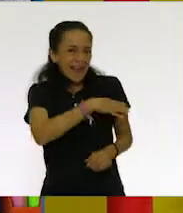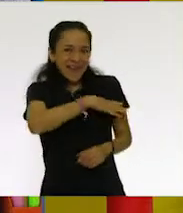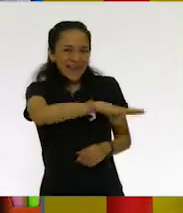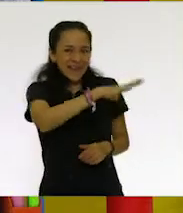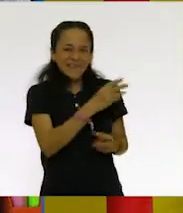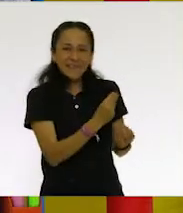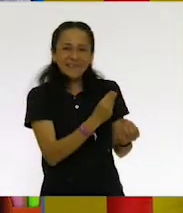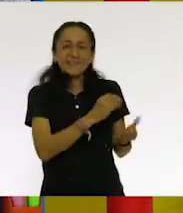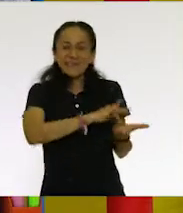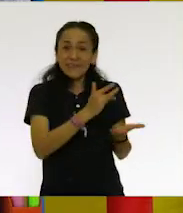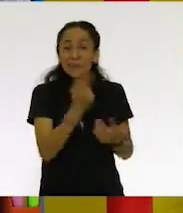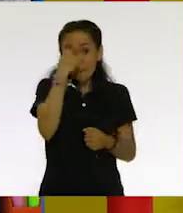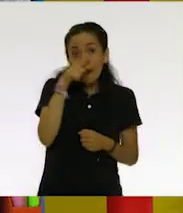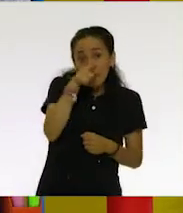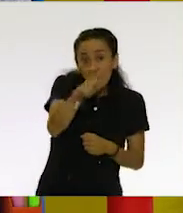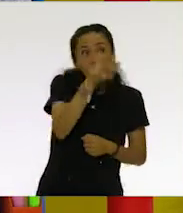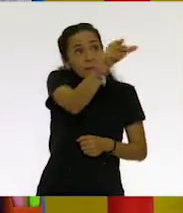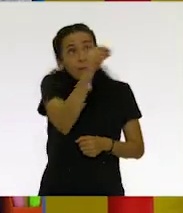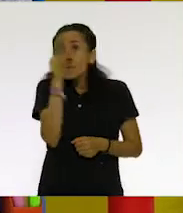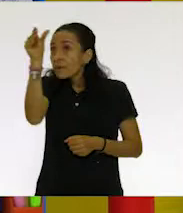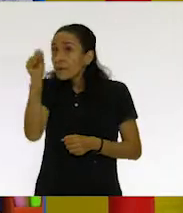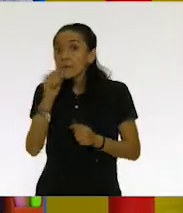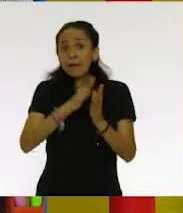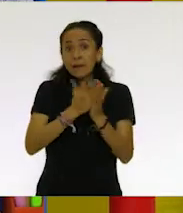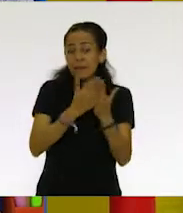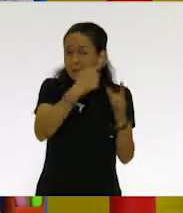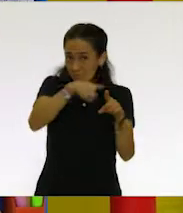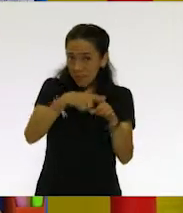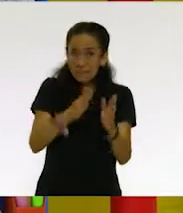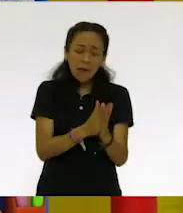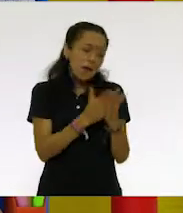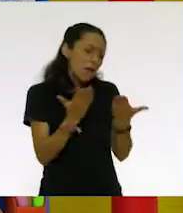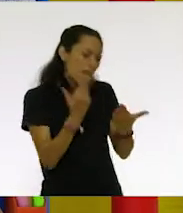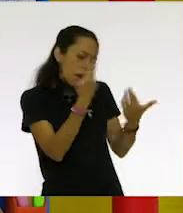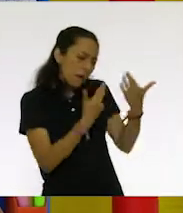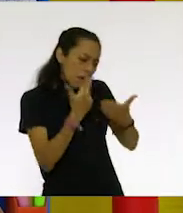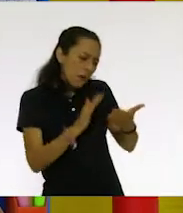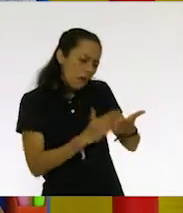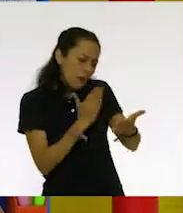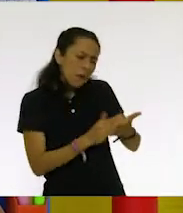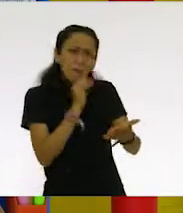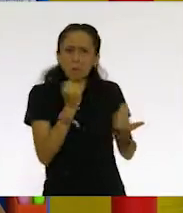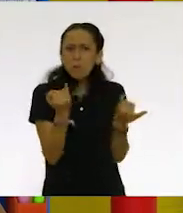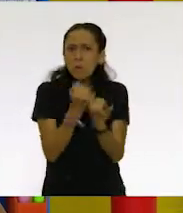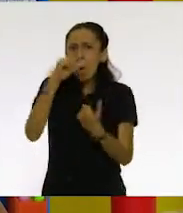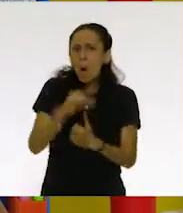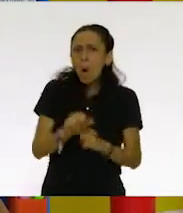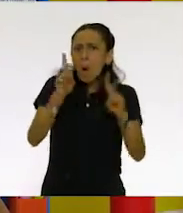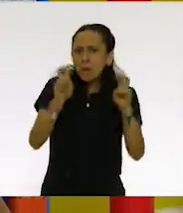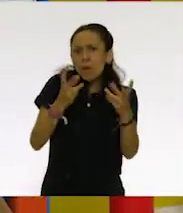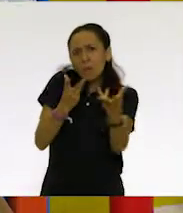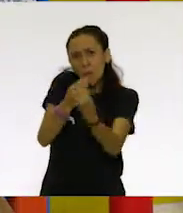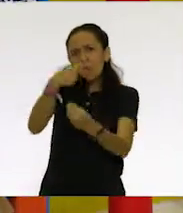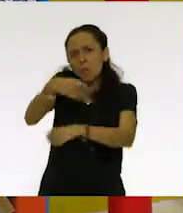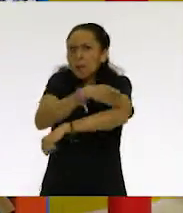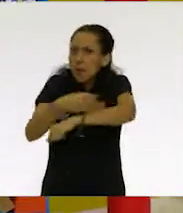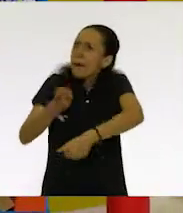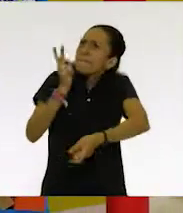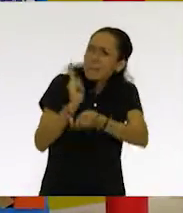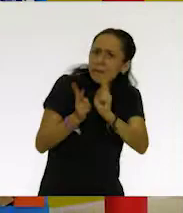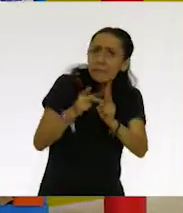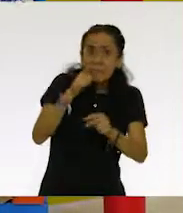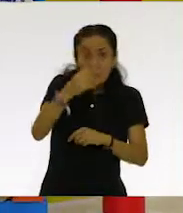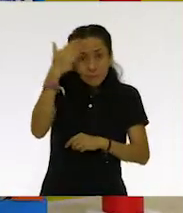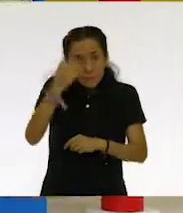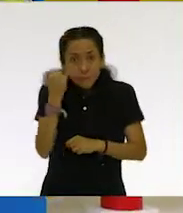te es posible, consulta otros libros y comenta el tema de hoy con tu familia. Si tienes la fortuna de hablar una lengua indígena, aprovecha también este momento para